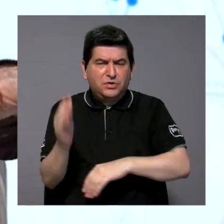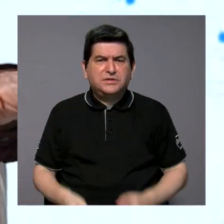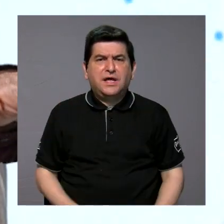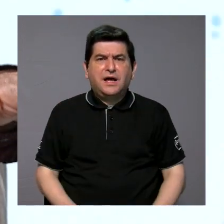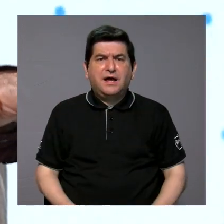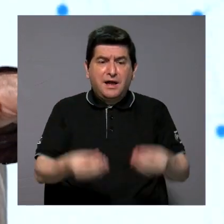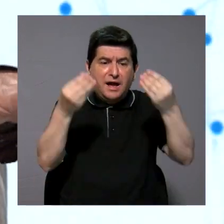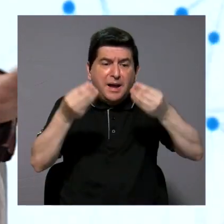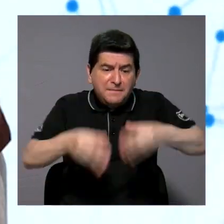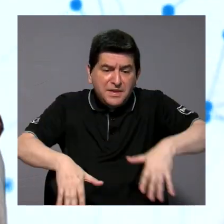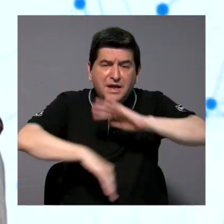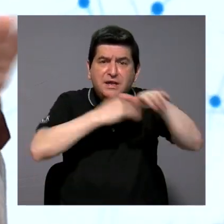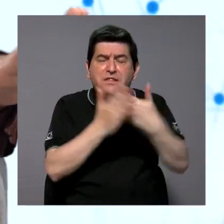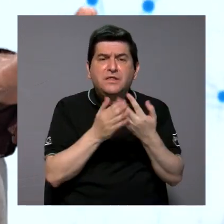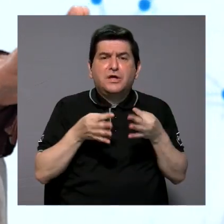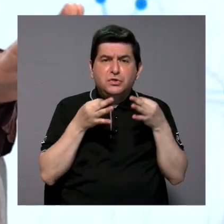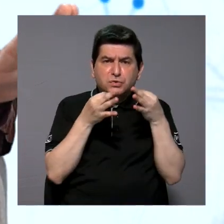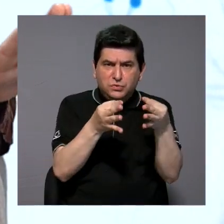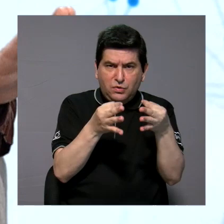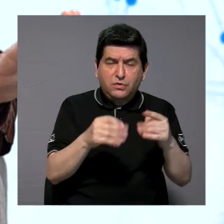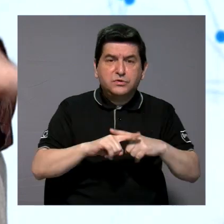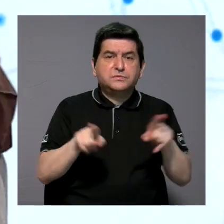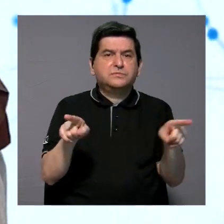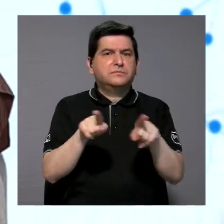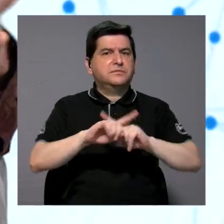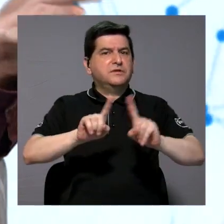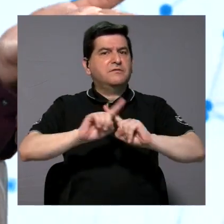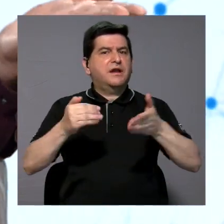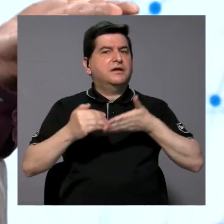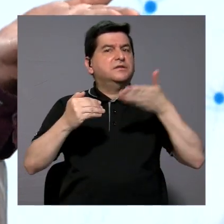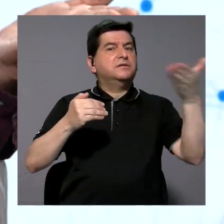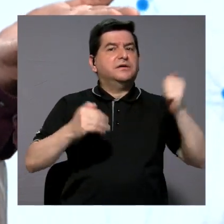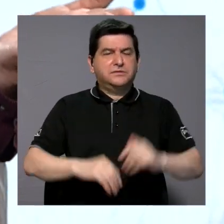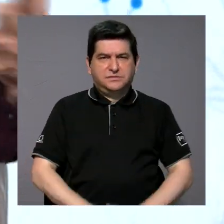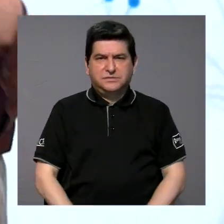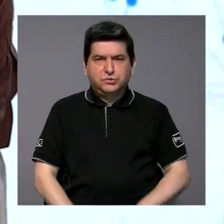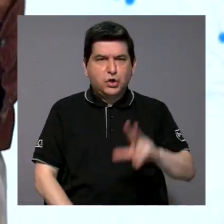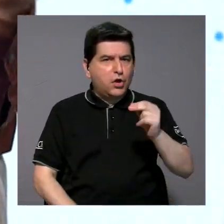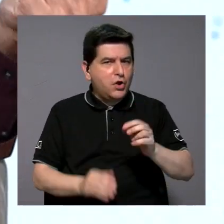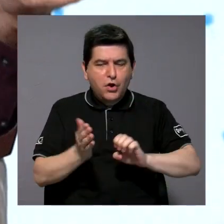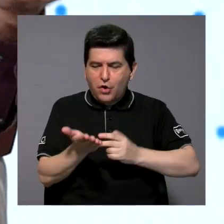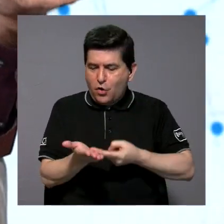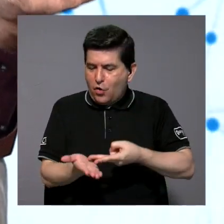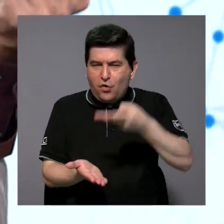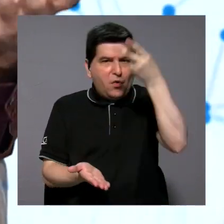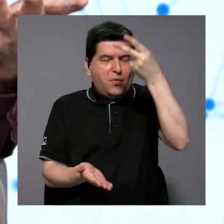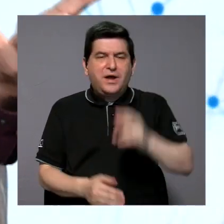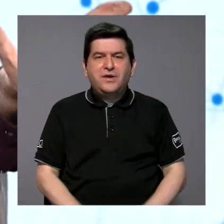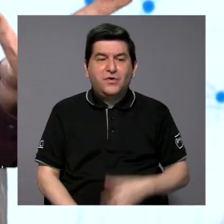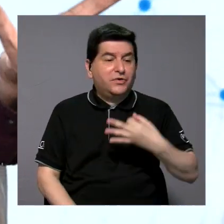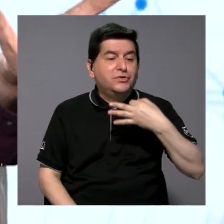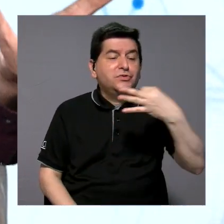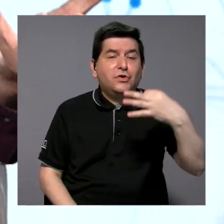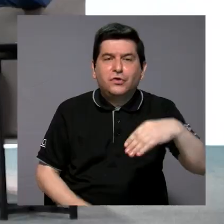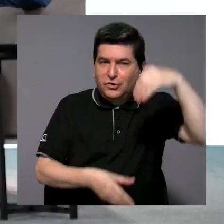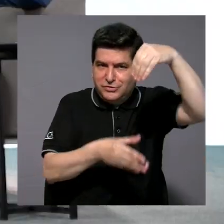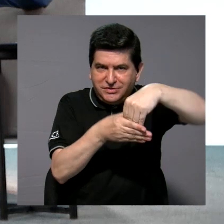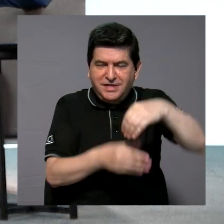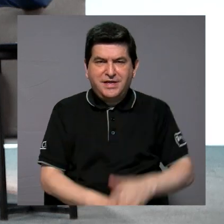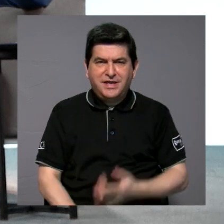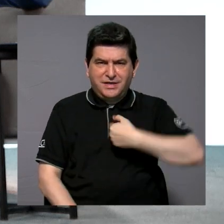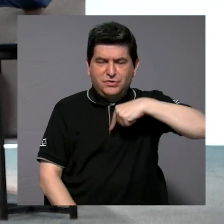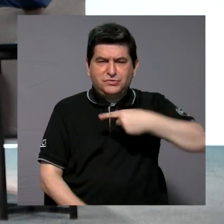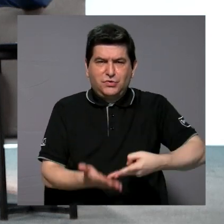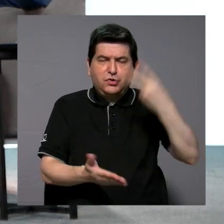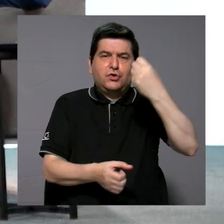el turismo. Pero además, perdés otras muchas cosas que no están valoradas en el día a día. Porque